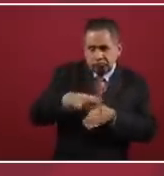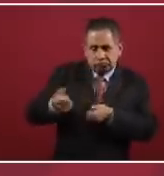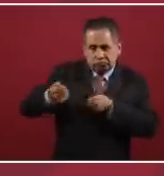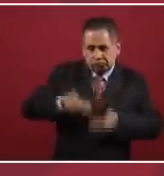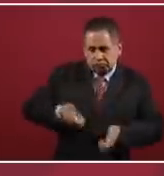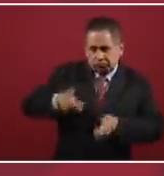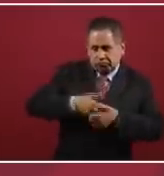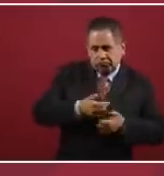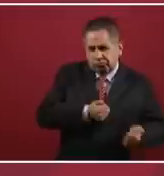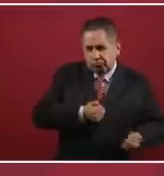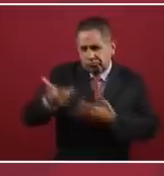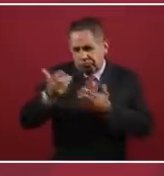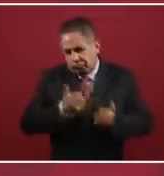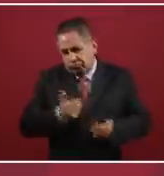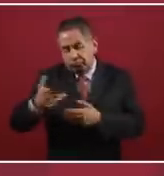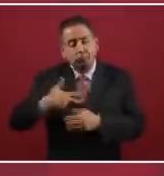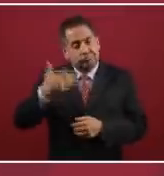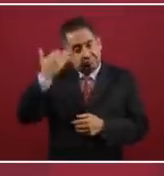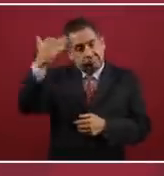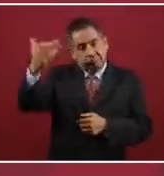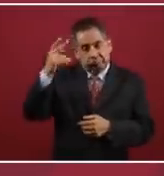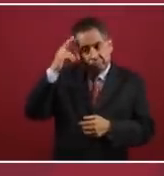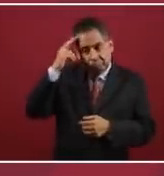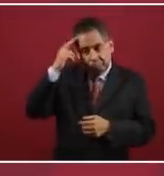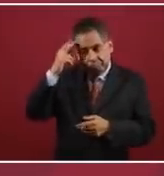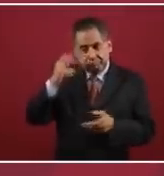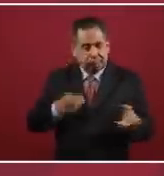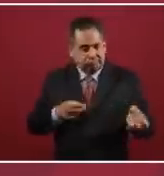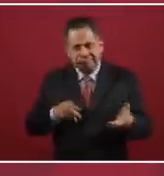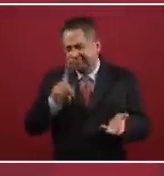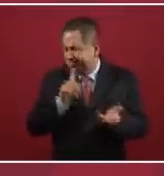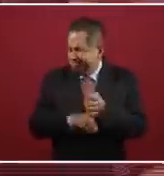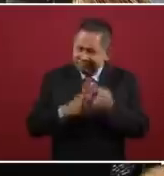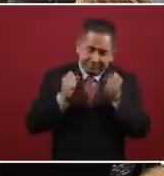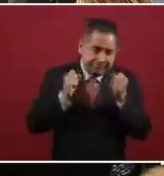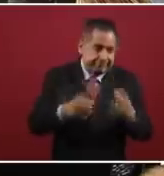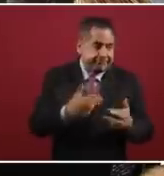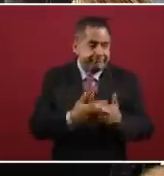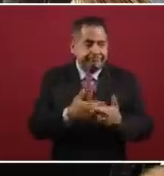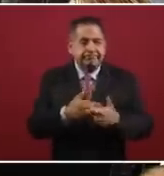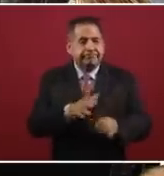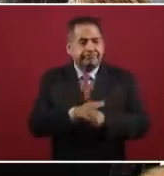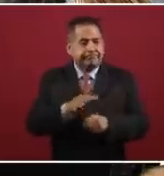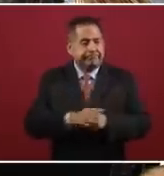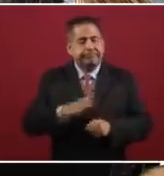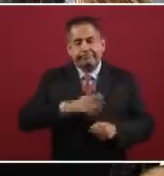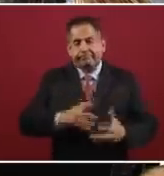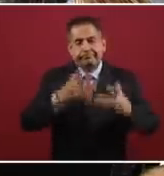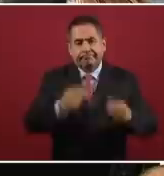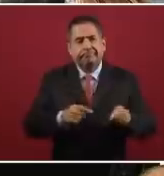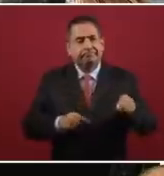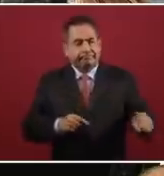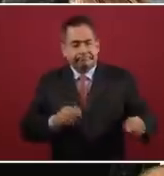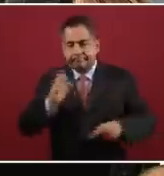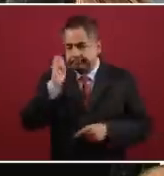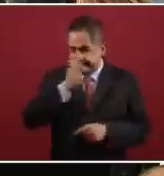durante el porfiriato. Entonces, sí hay mucho potencial minero en Chihuahua y en